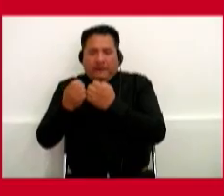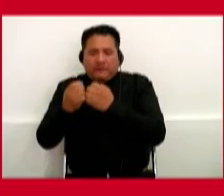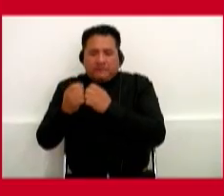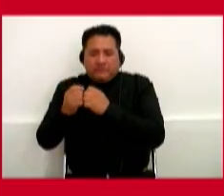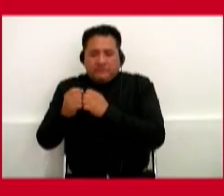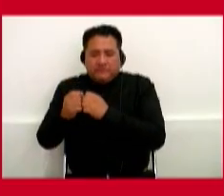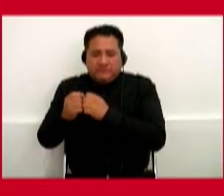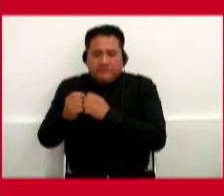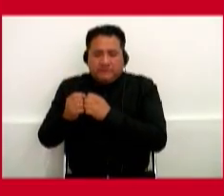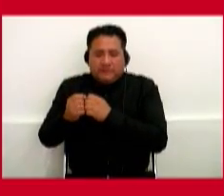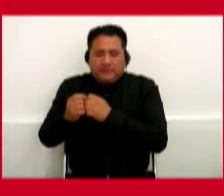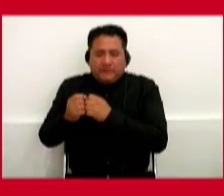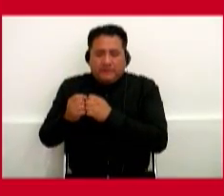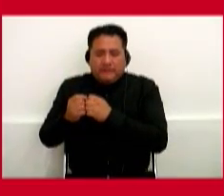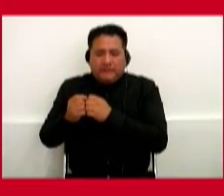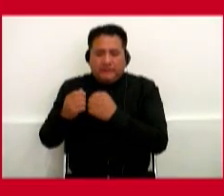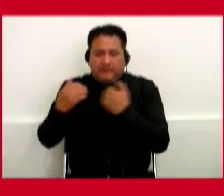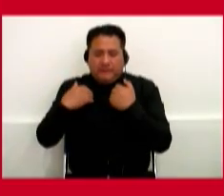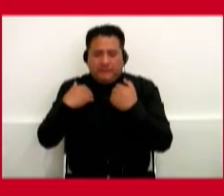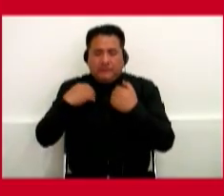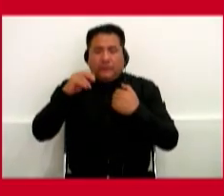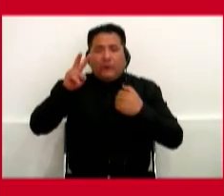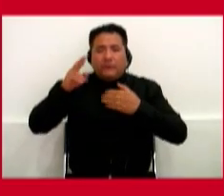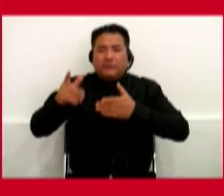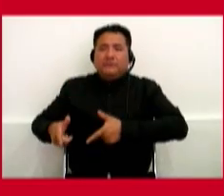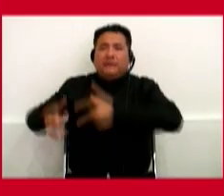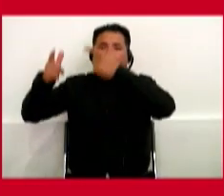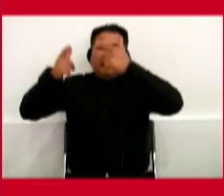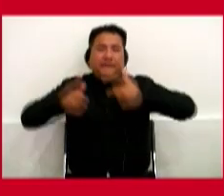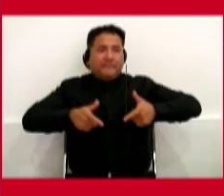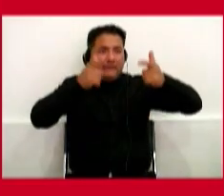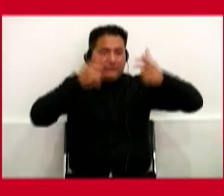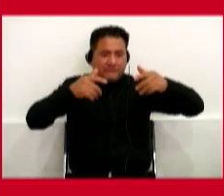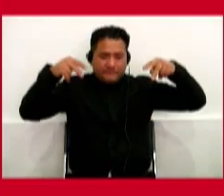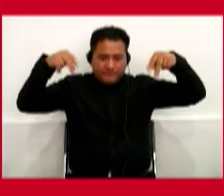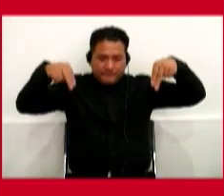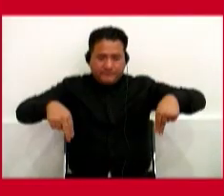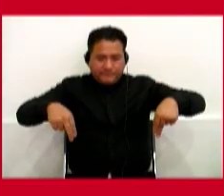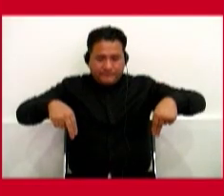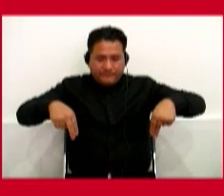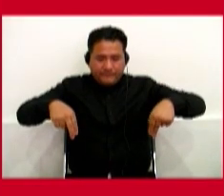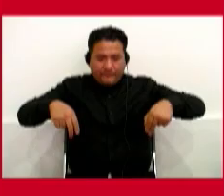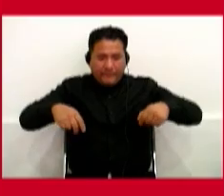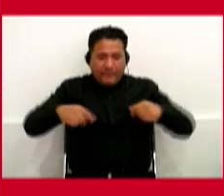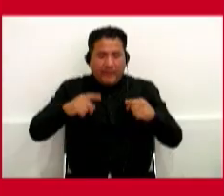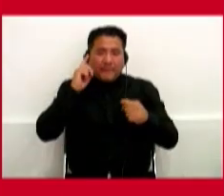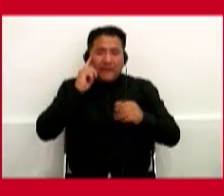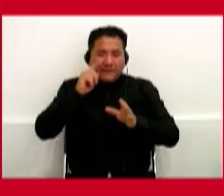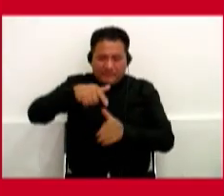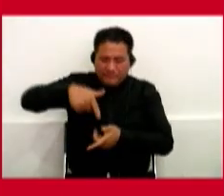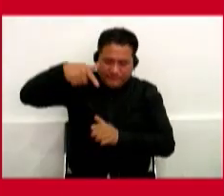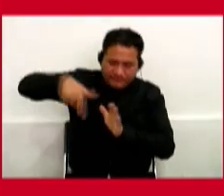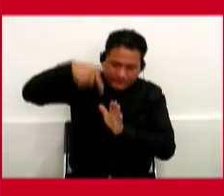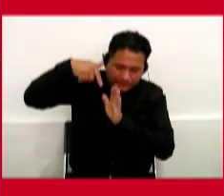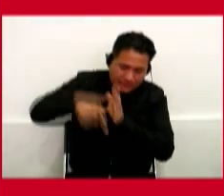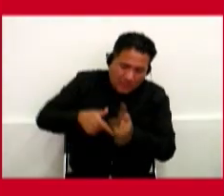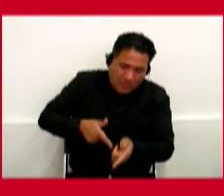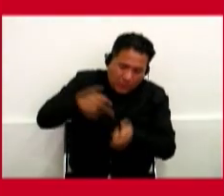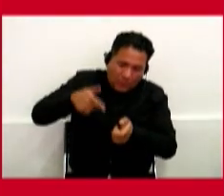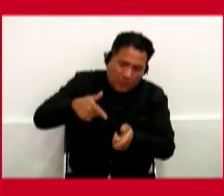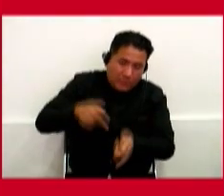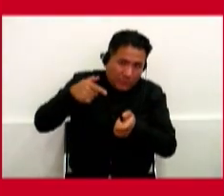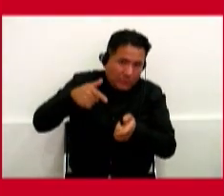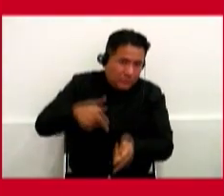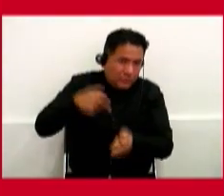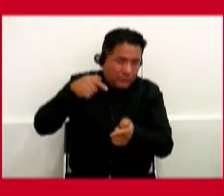tanda, digamos, 2 barras acopladas para que haga los 28 pies. Se ha visto en otros proyectos que por lo